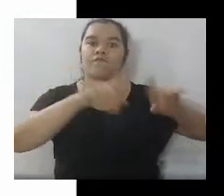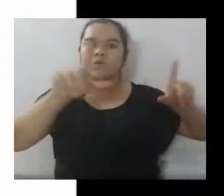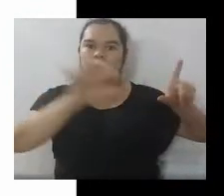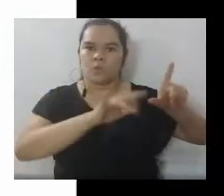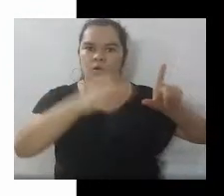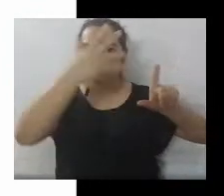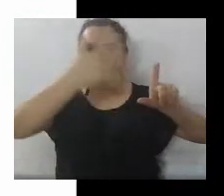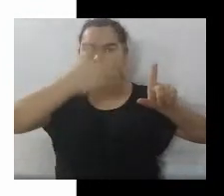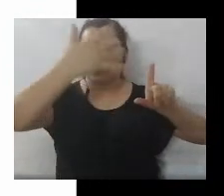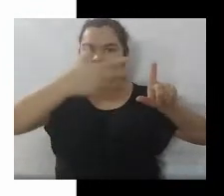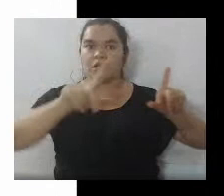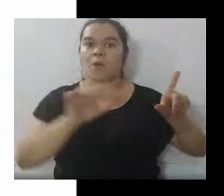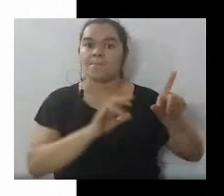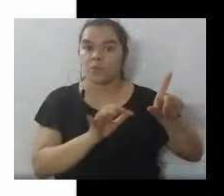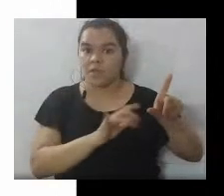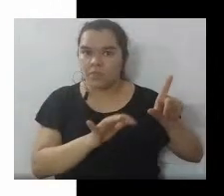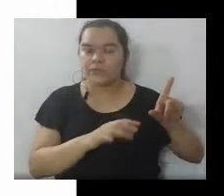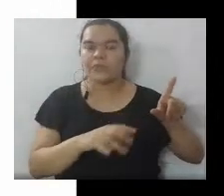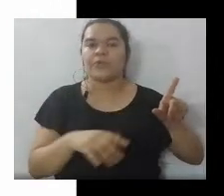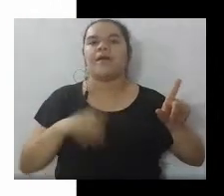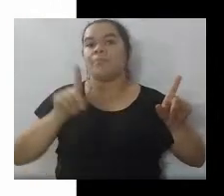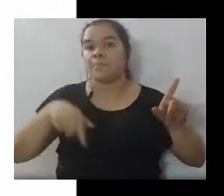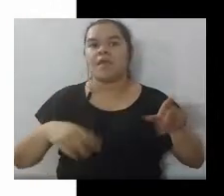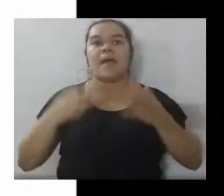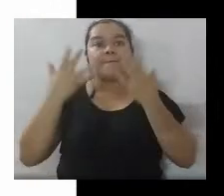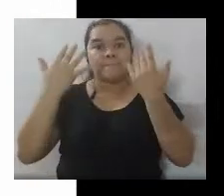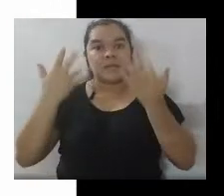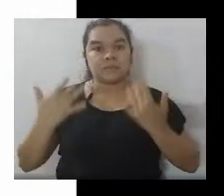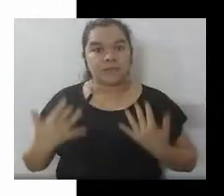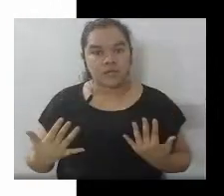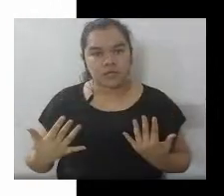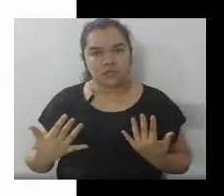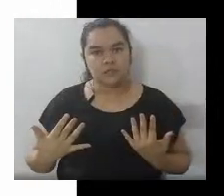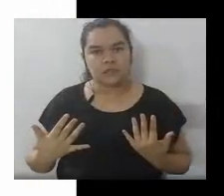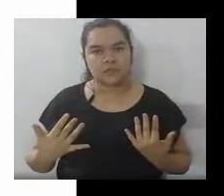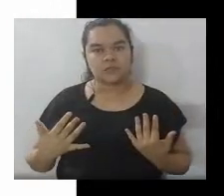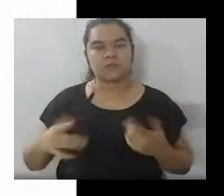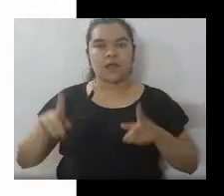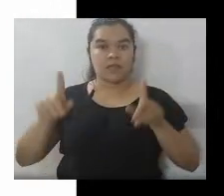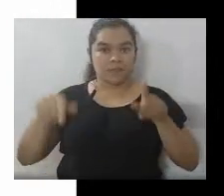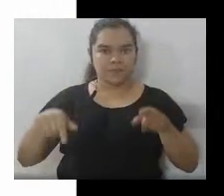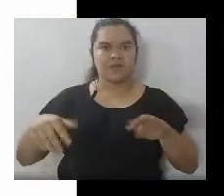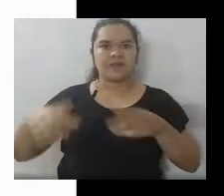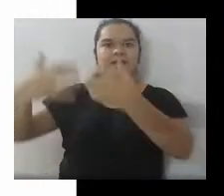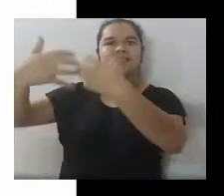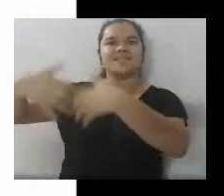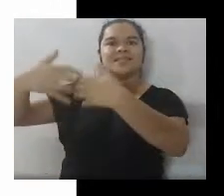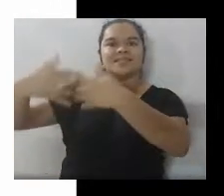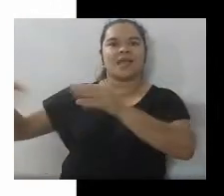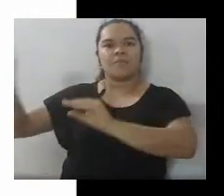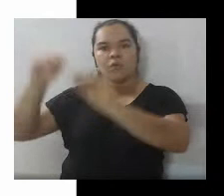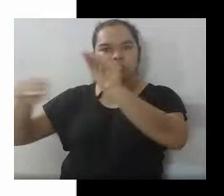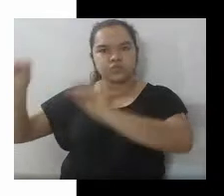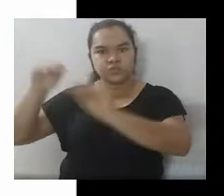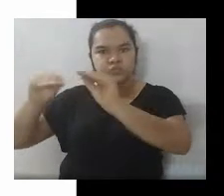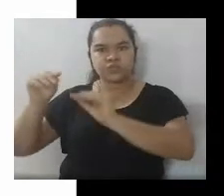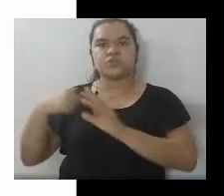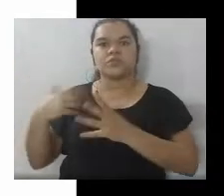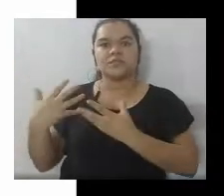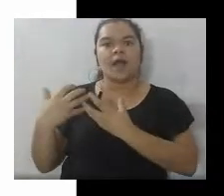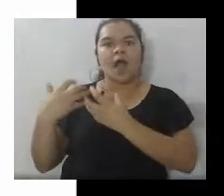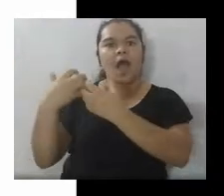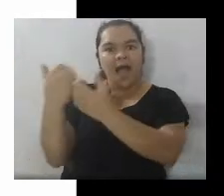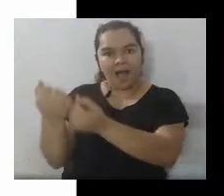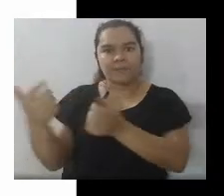vista computacional, matemático. Podemos salir a apoyar sistemas, como mencionaban hoy los